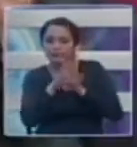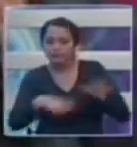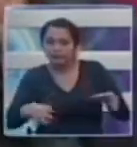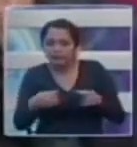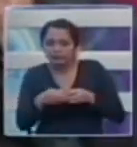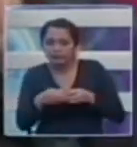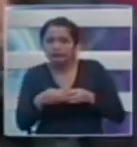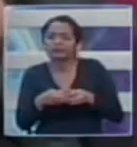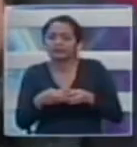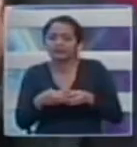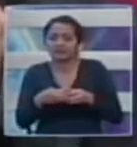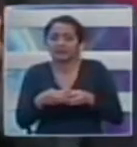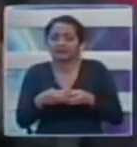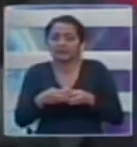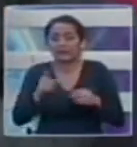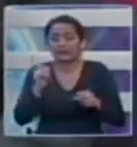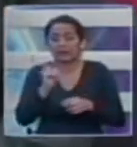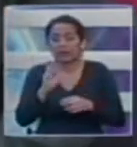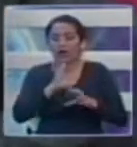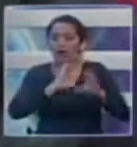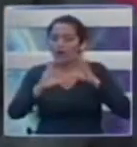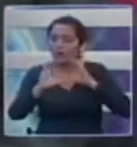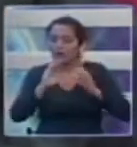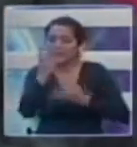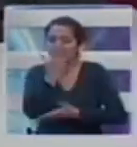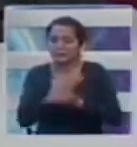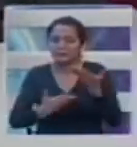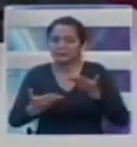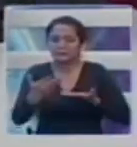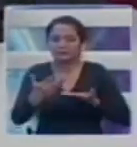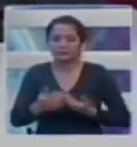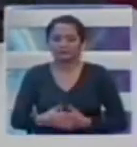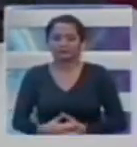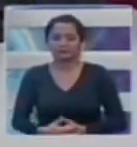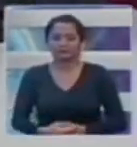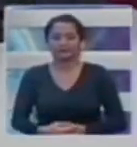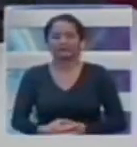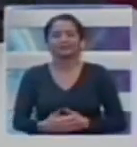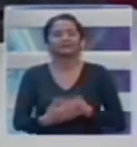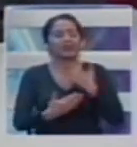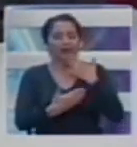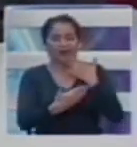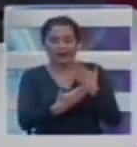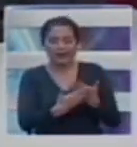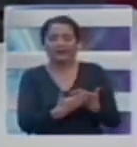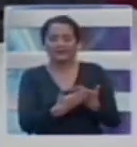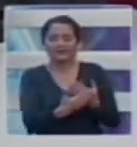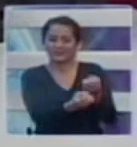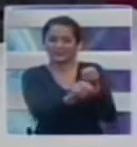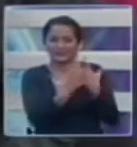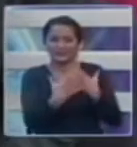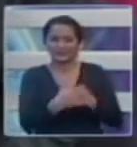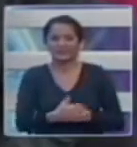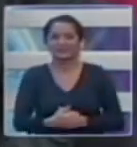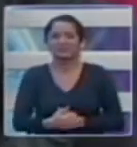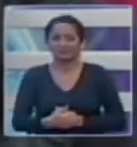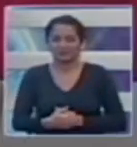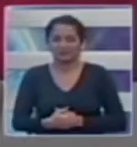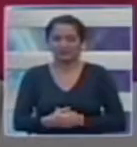con mayor exquisitez al turista internacional. Alberto, muchísimas gracias por acompañarnos. ¿Eh? Gracias. Aquí en